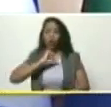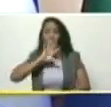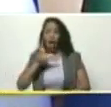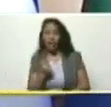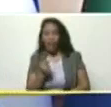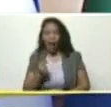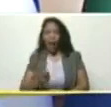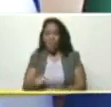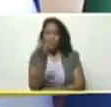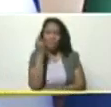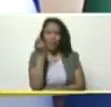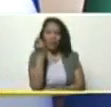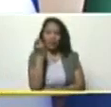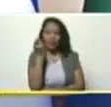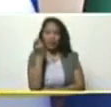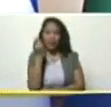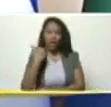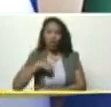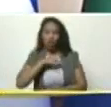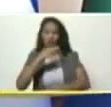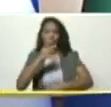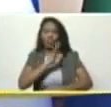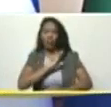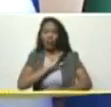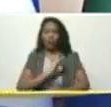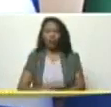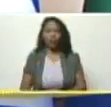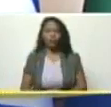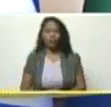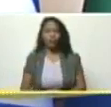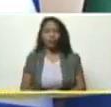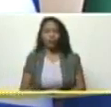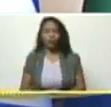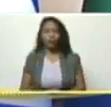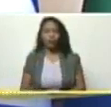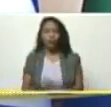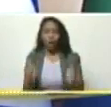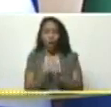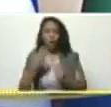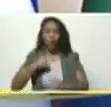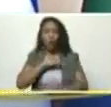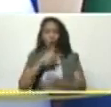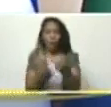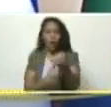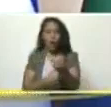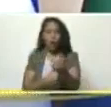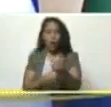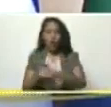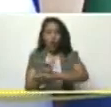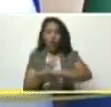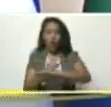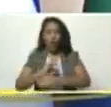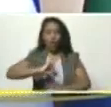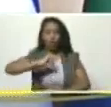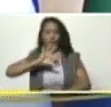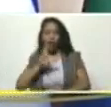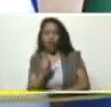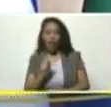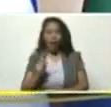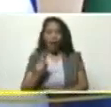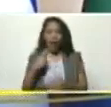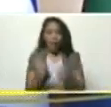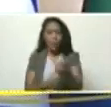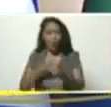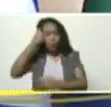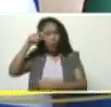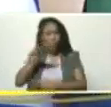jamás hayamos tenido. Con nuestro hermano gobierno de Sudáfrica, con el hermano